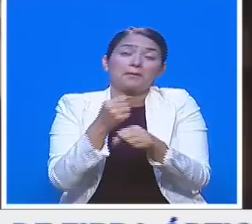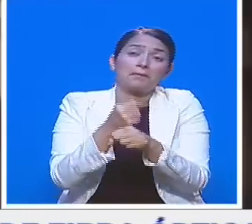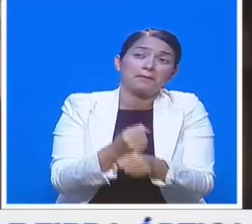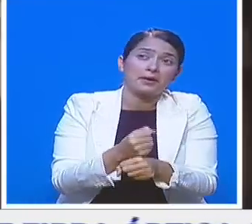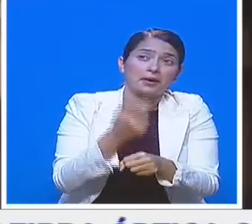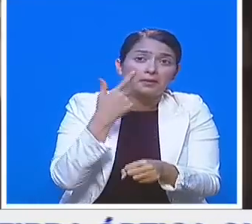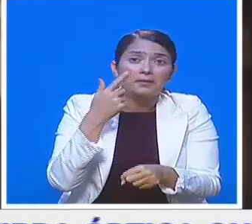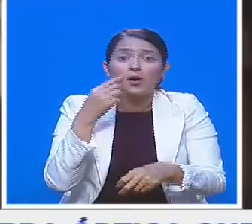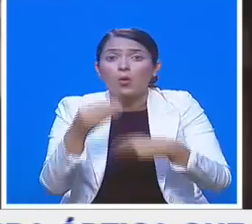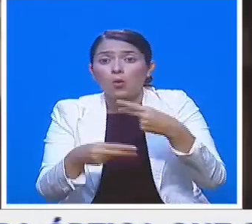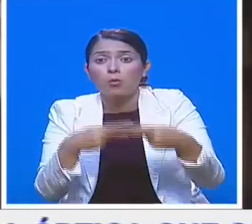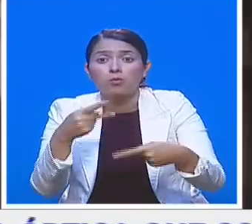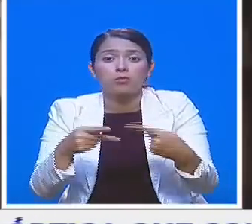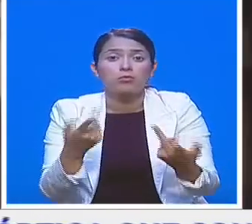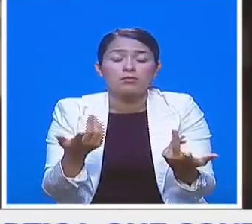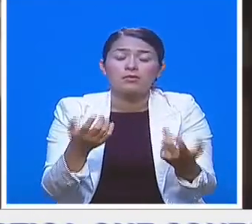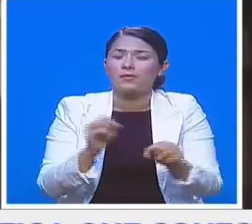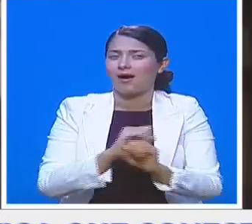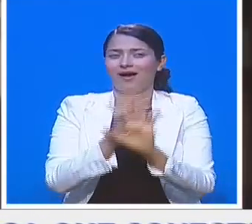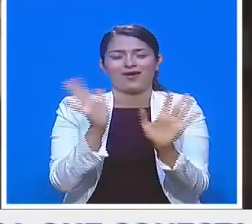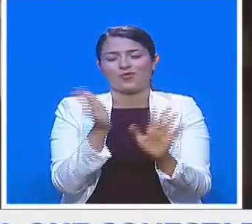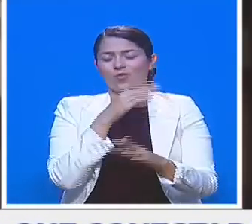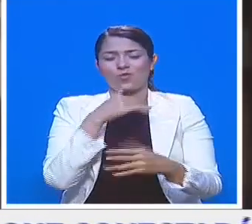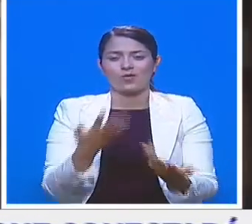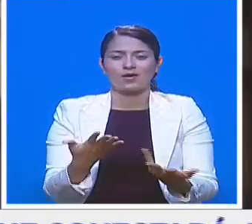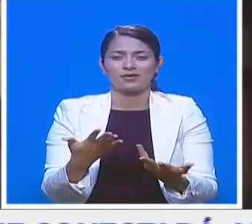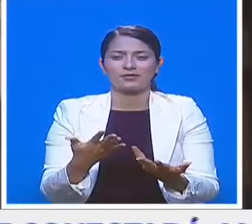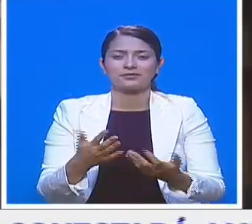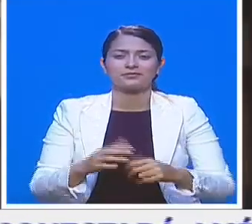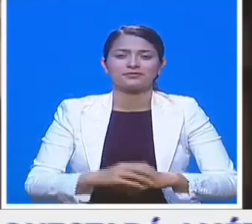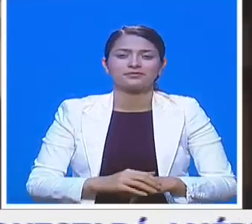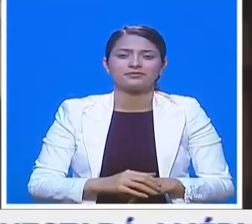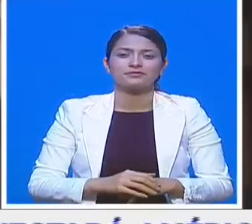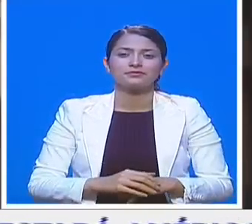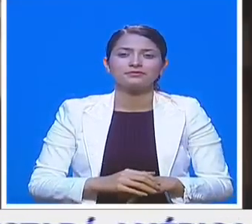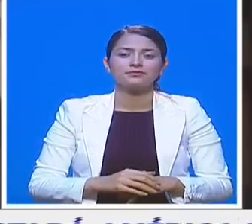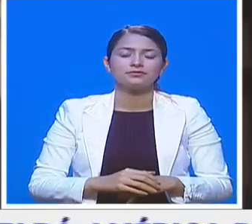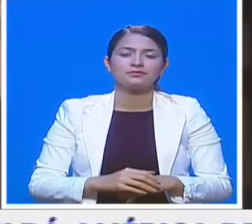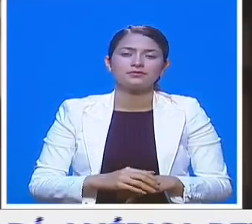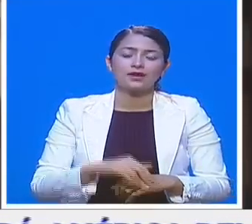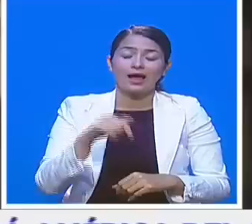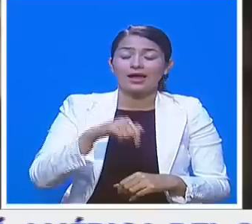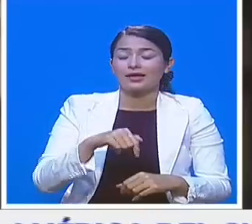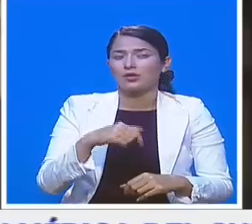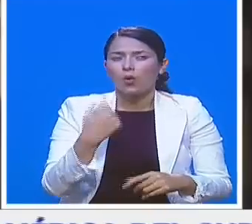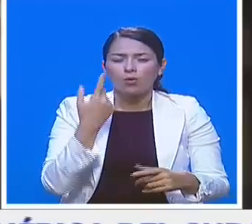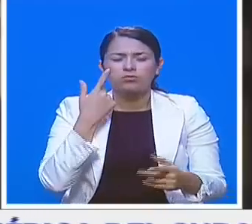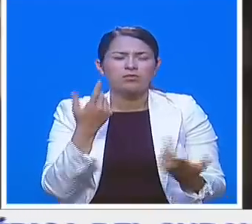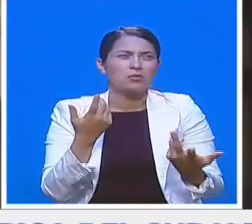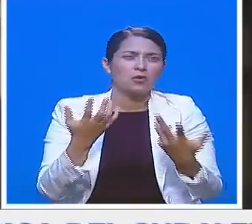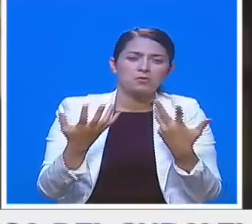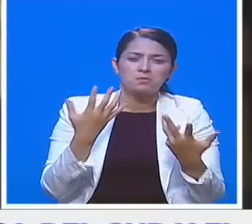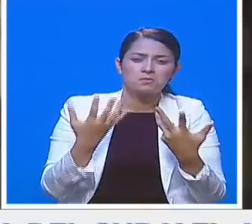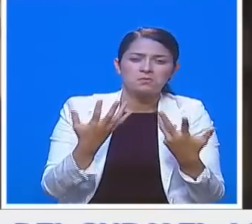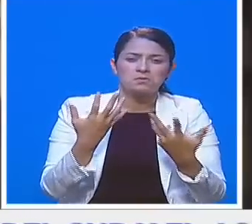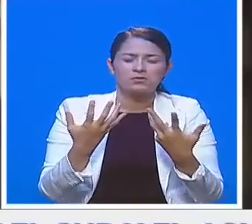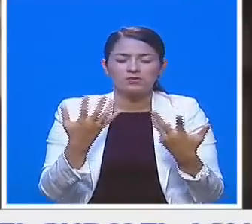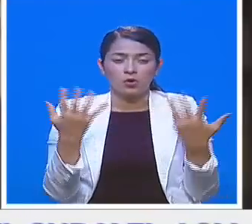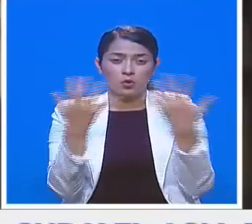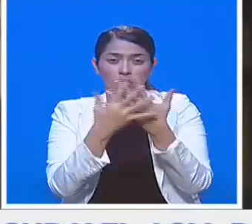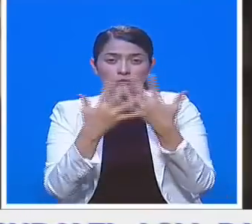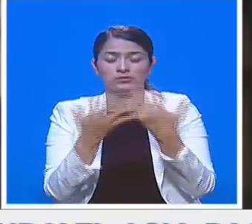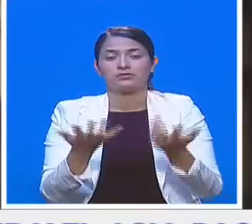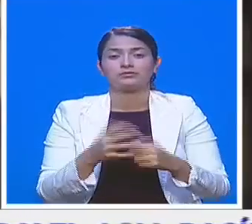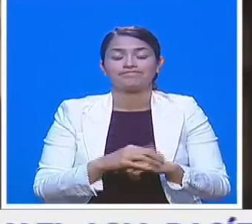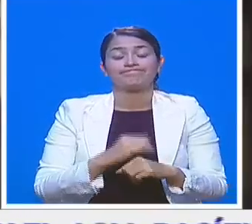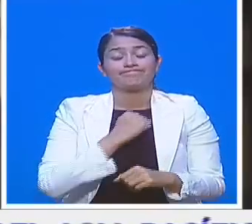cómo se desarrolla esto, porque no es claro. Y estamos todos ahorita un poco perdidos. Es